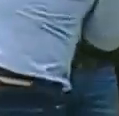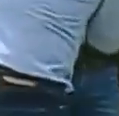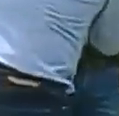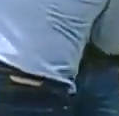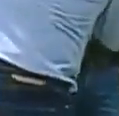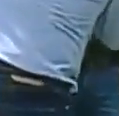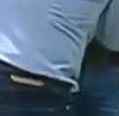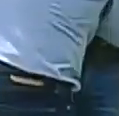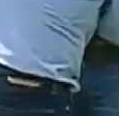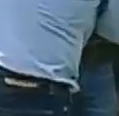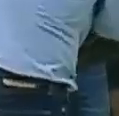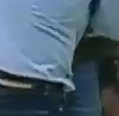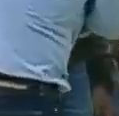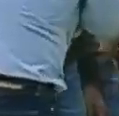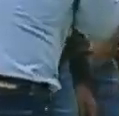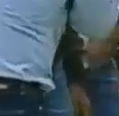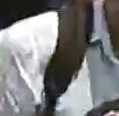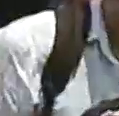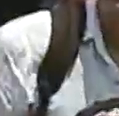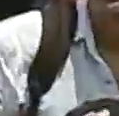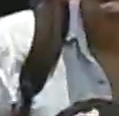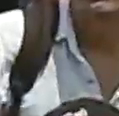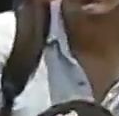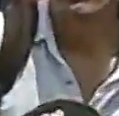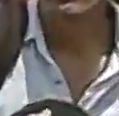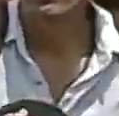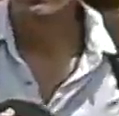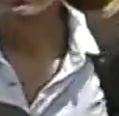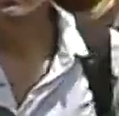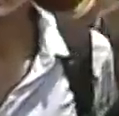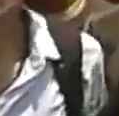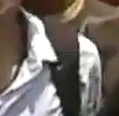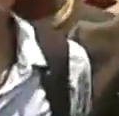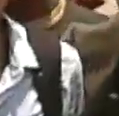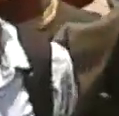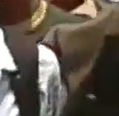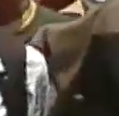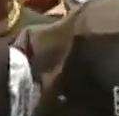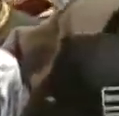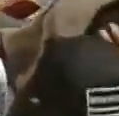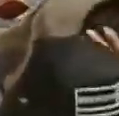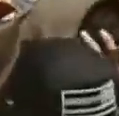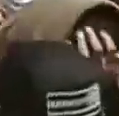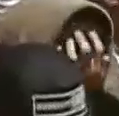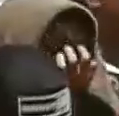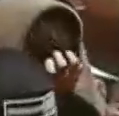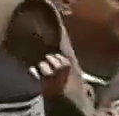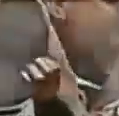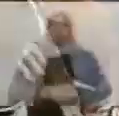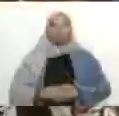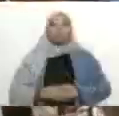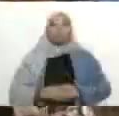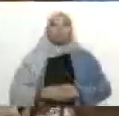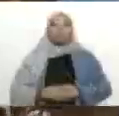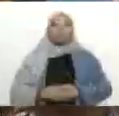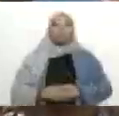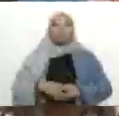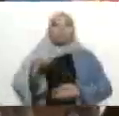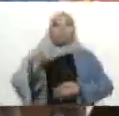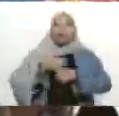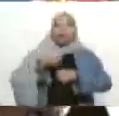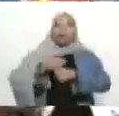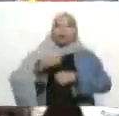hace 4 años, el compromiso del 23 de febrero de 2019, el